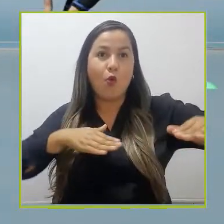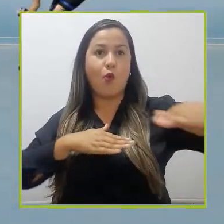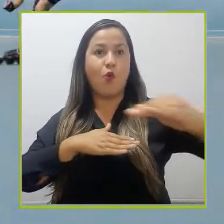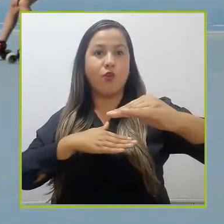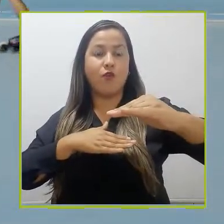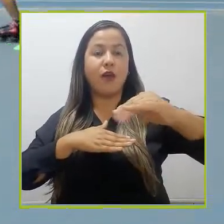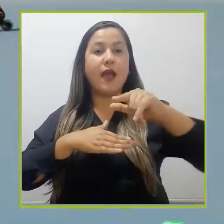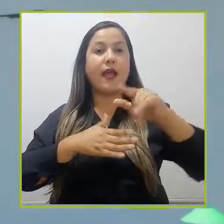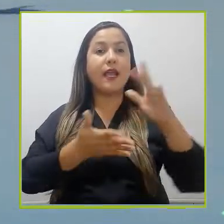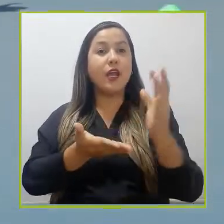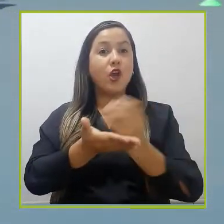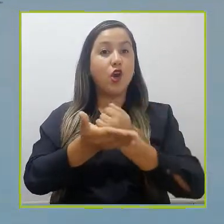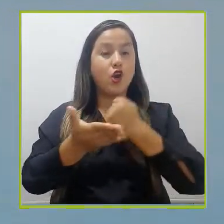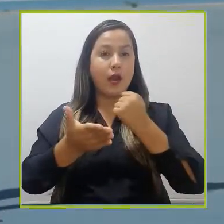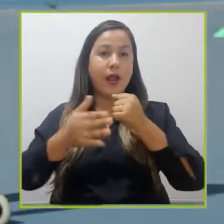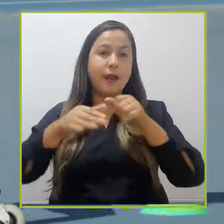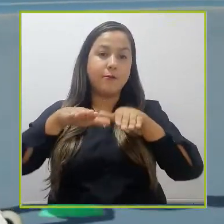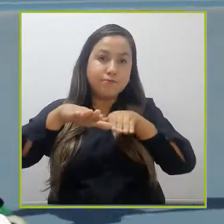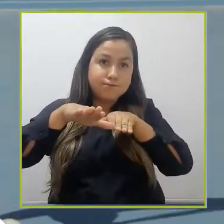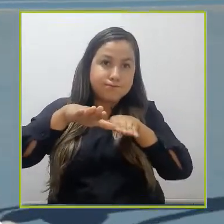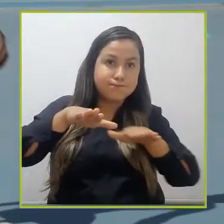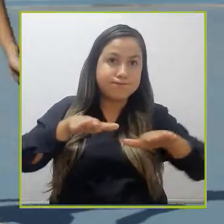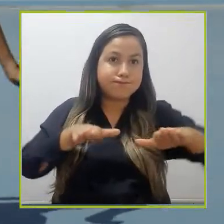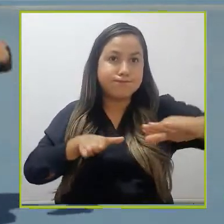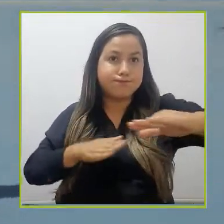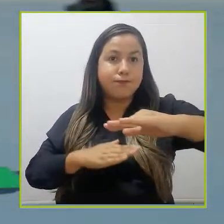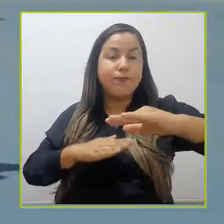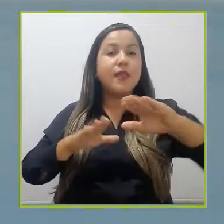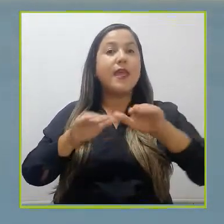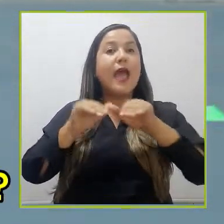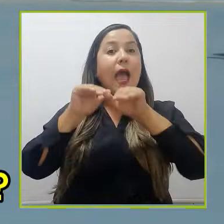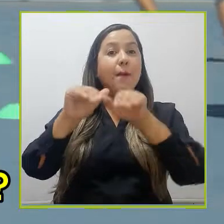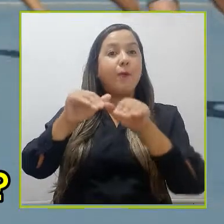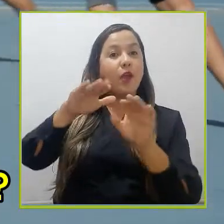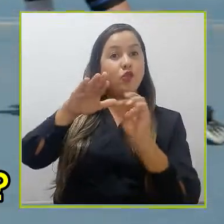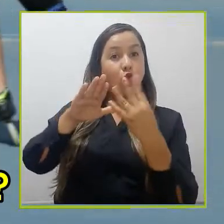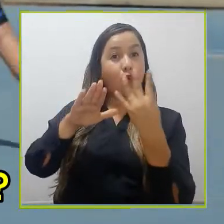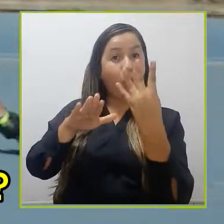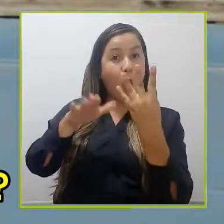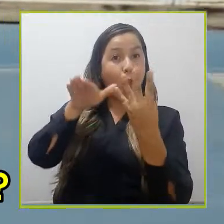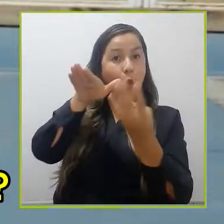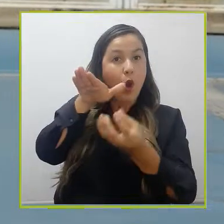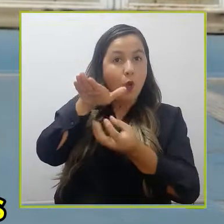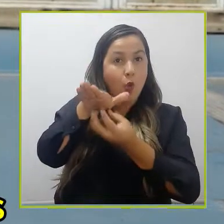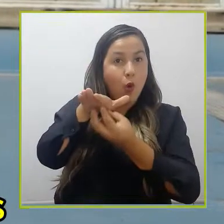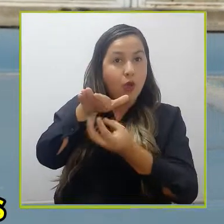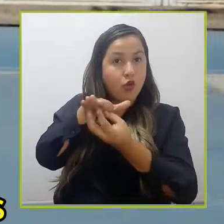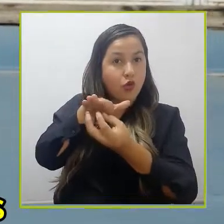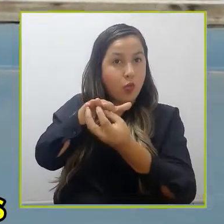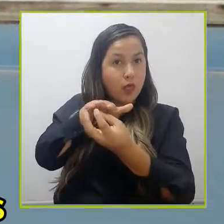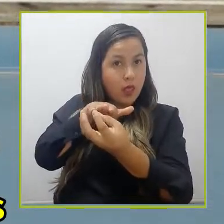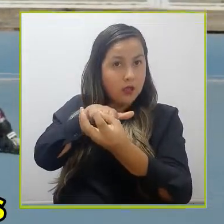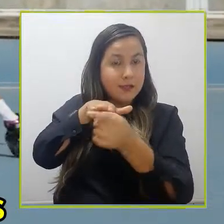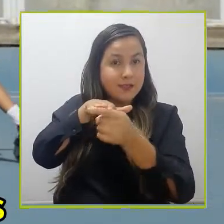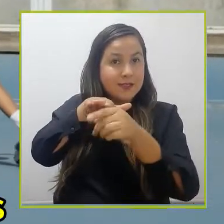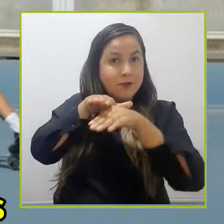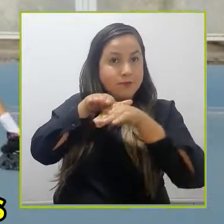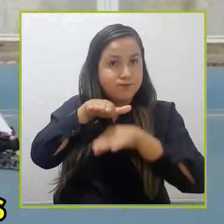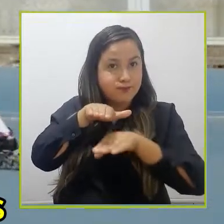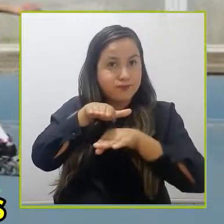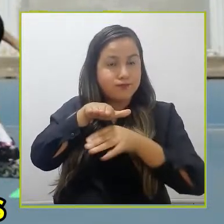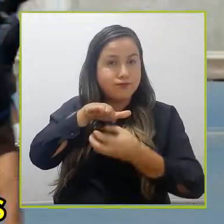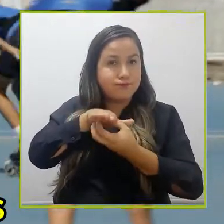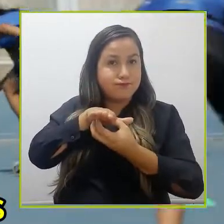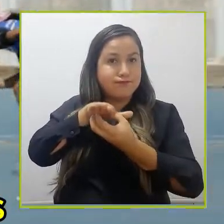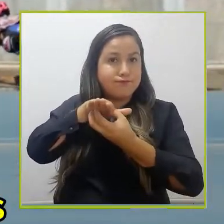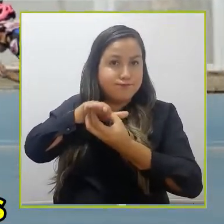lograr desplazamientos laterales apoyando las cuatro ruedas en el patín. ¿Por qué tenemos que apoyar las cuatro ruedas? Porque así generamos mayor tracción. Al generar